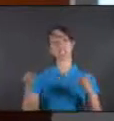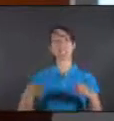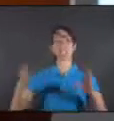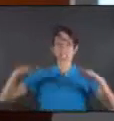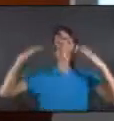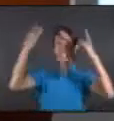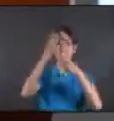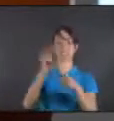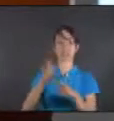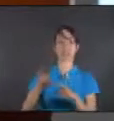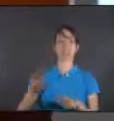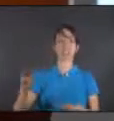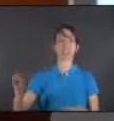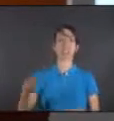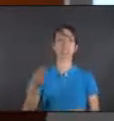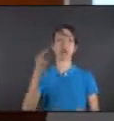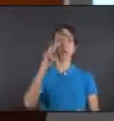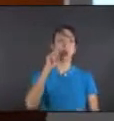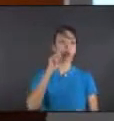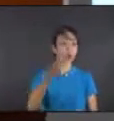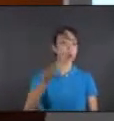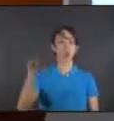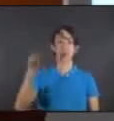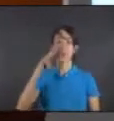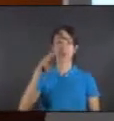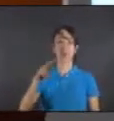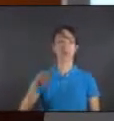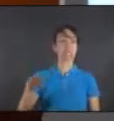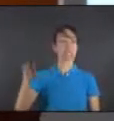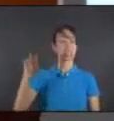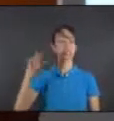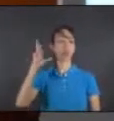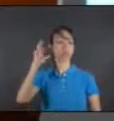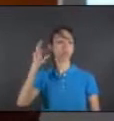Te voy a dar una oportunidad.